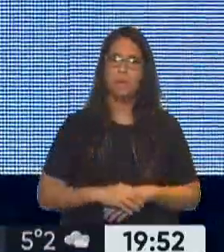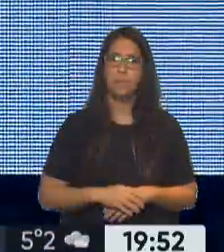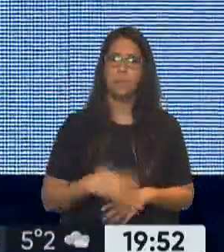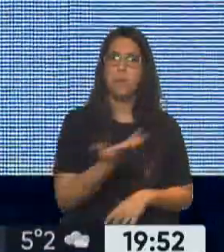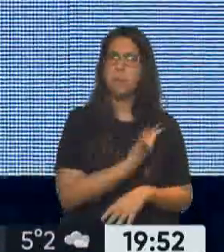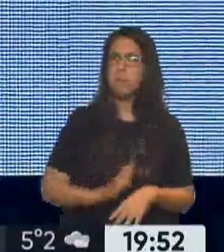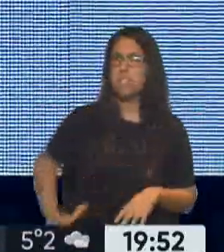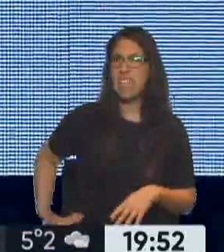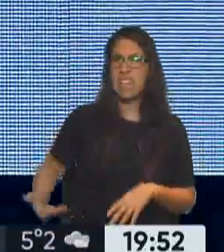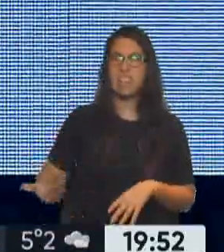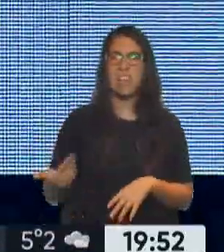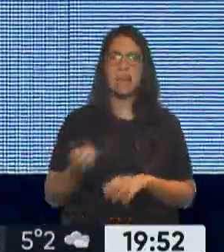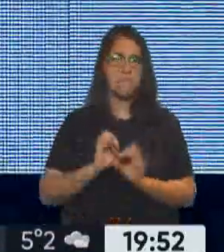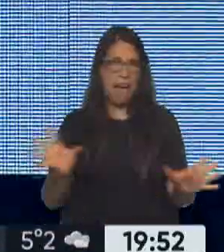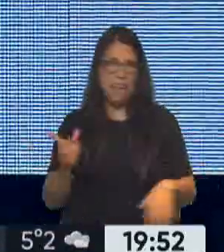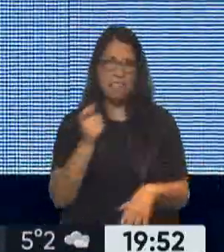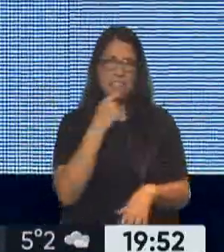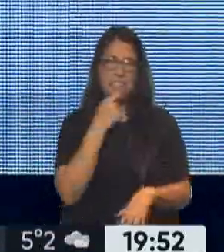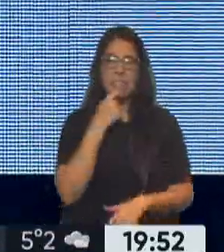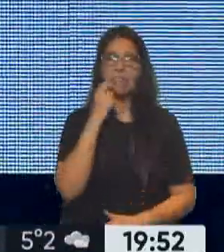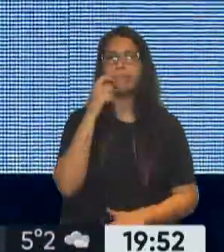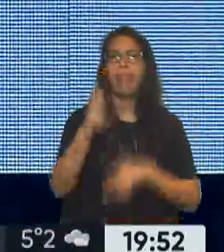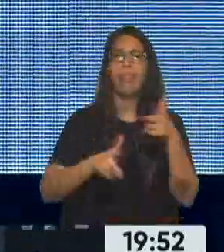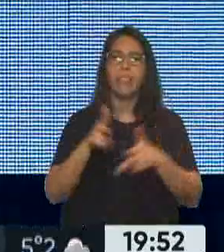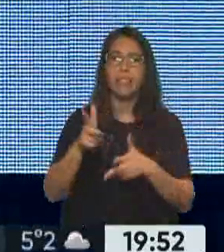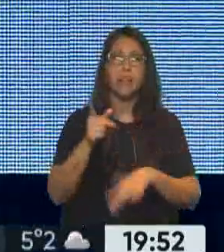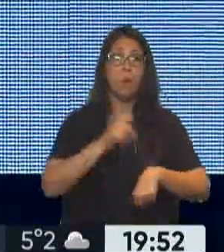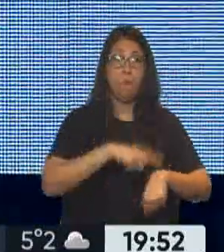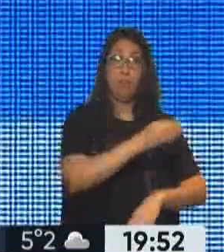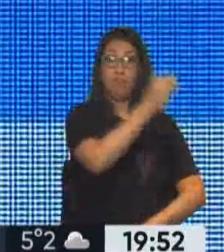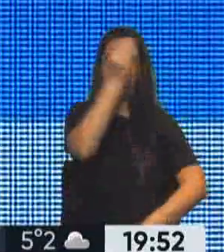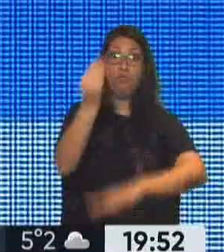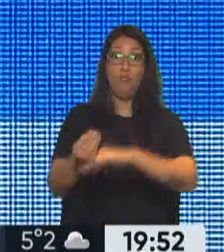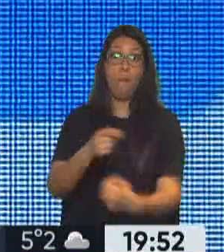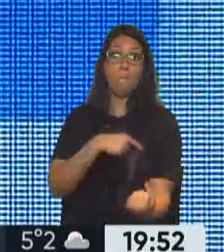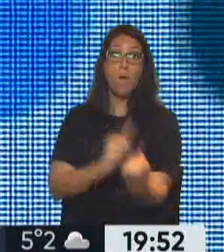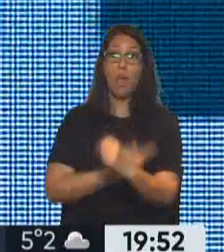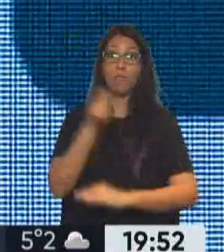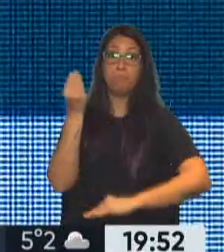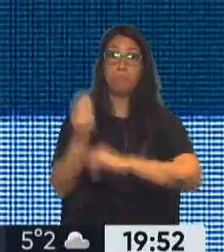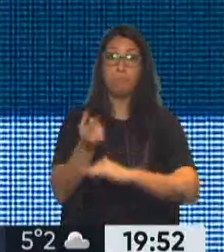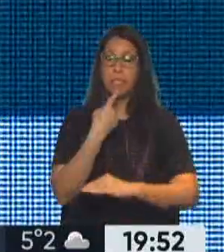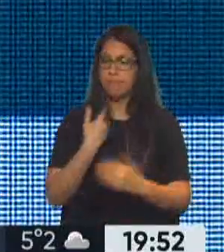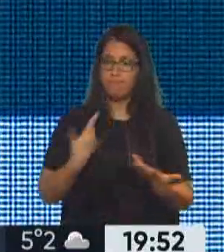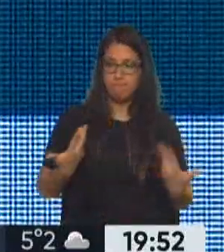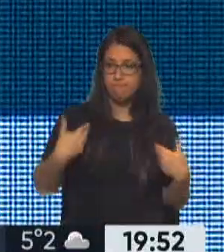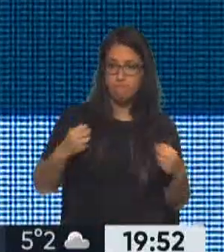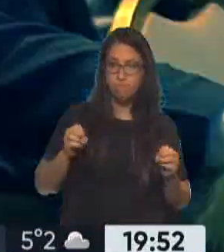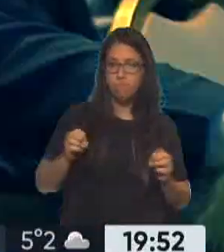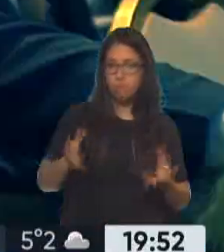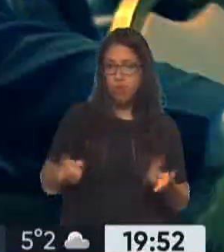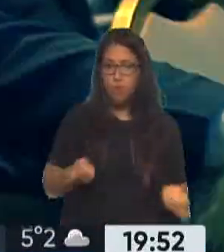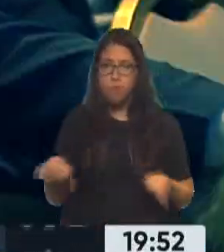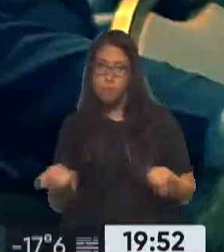que plantee que a la hora de llegar al poder dice que no está en condiciones de